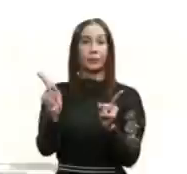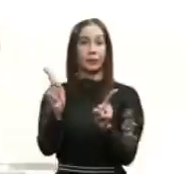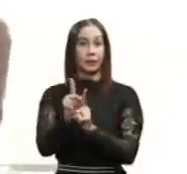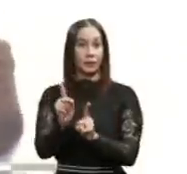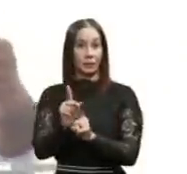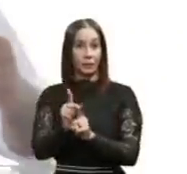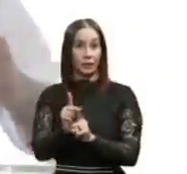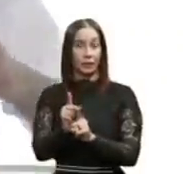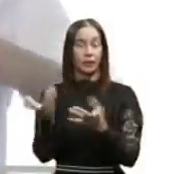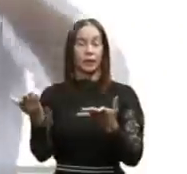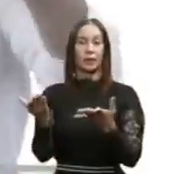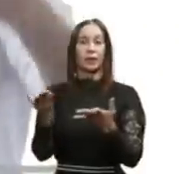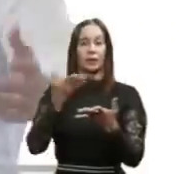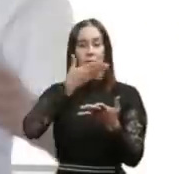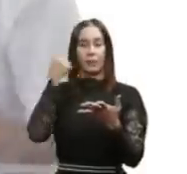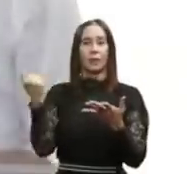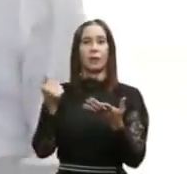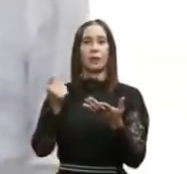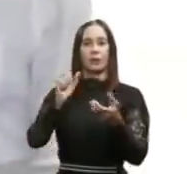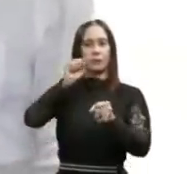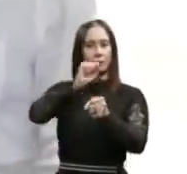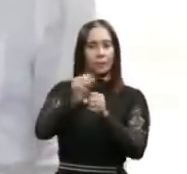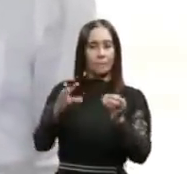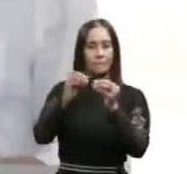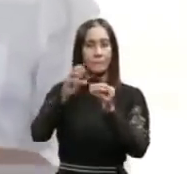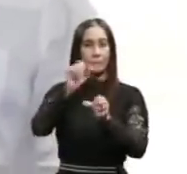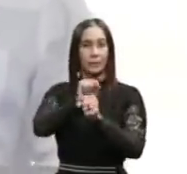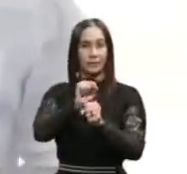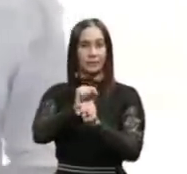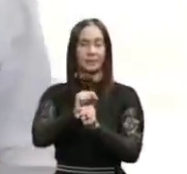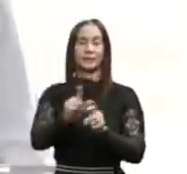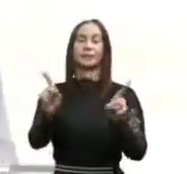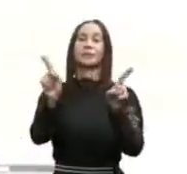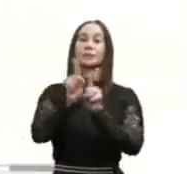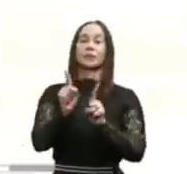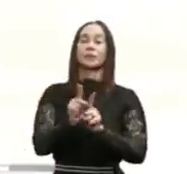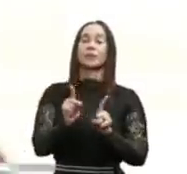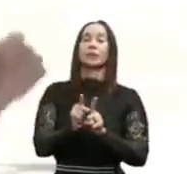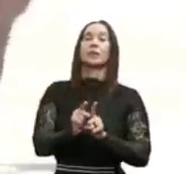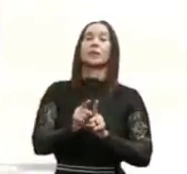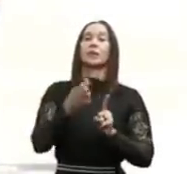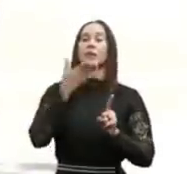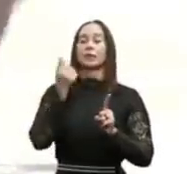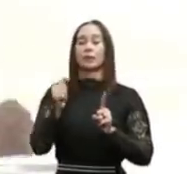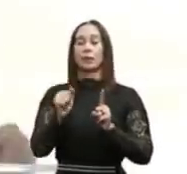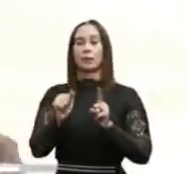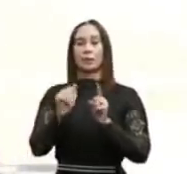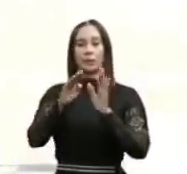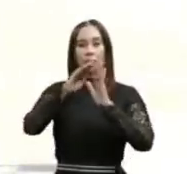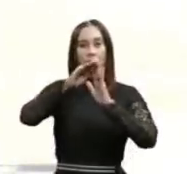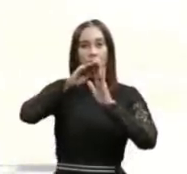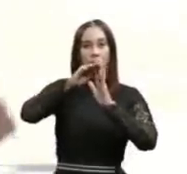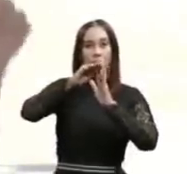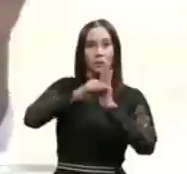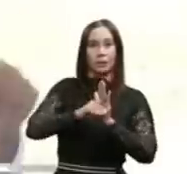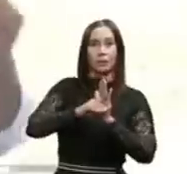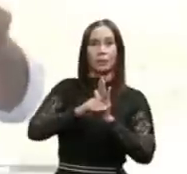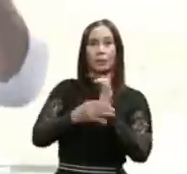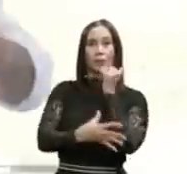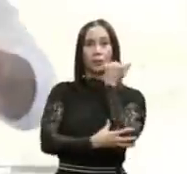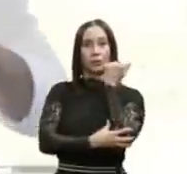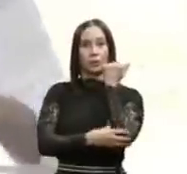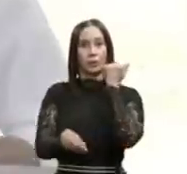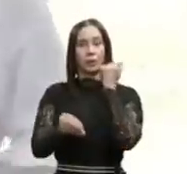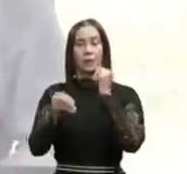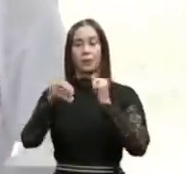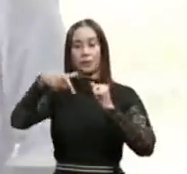no solamente estamos mejorando el empleo, sino que también se está disminuyendo la pobreza